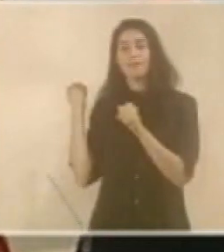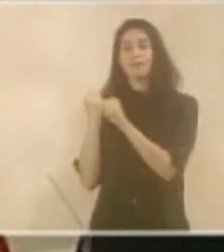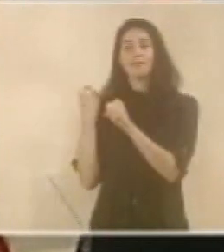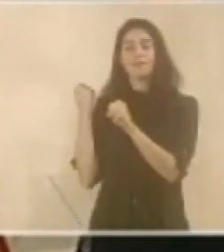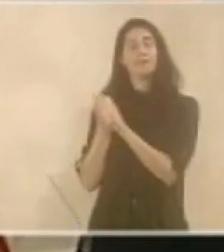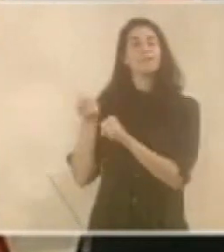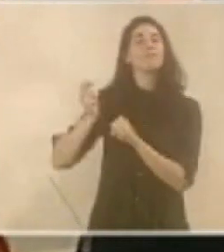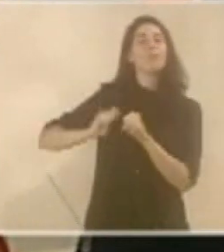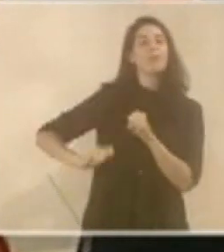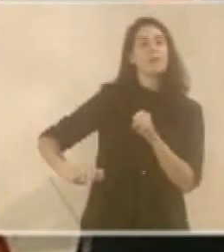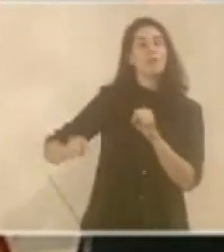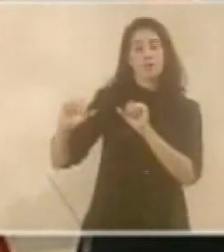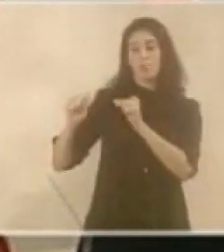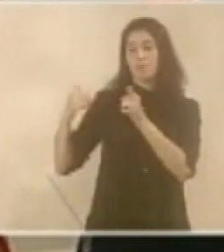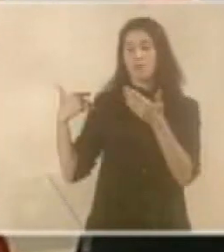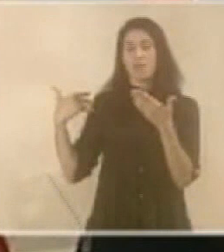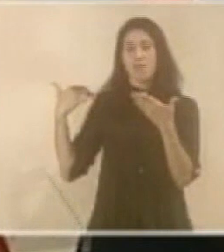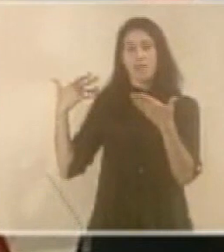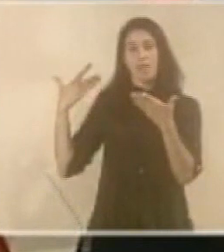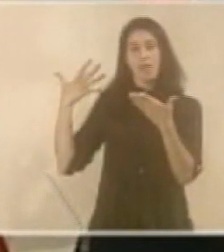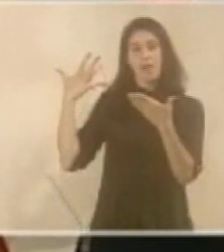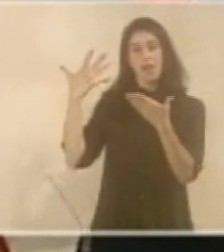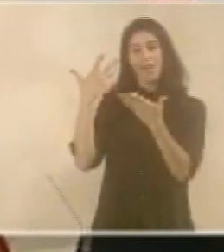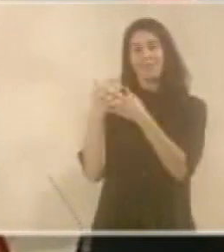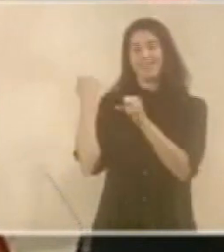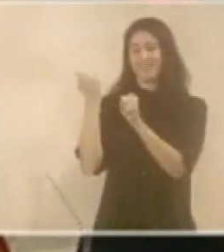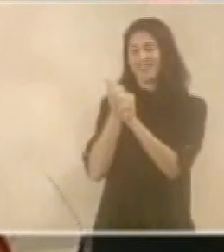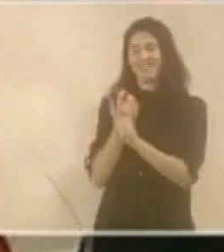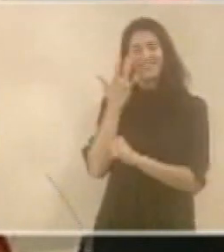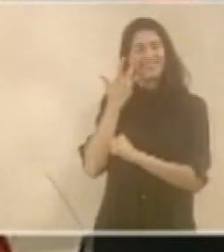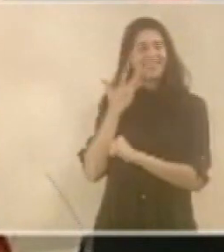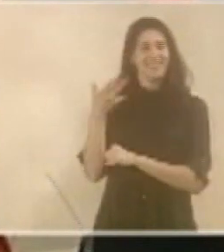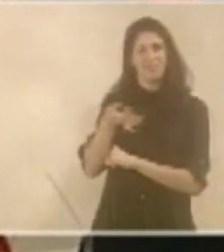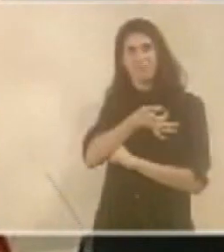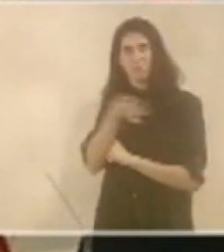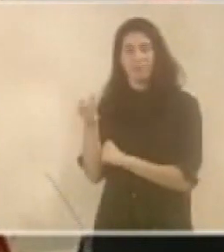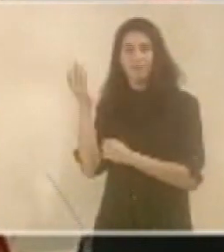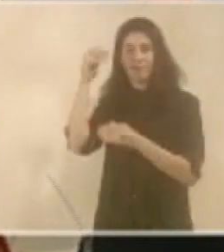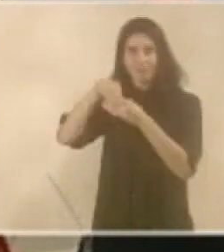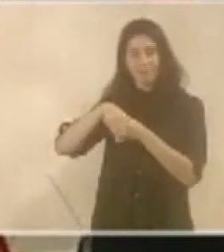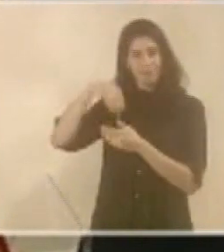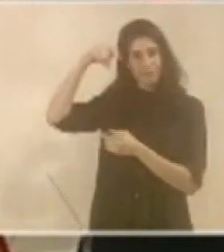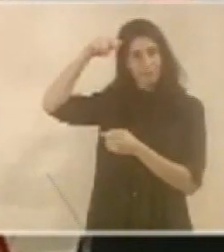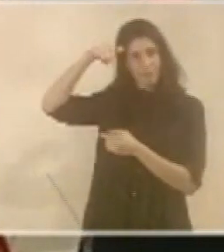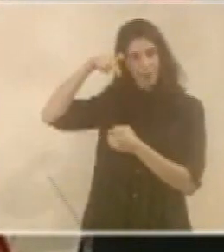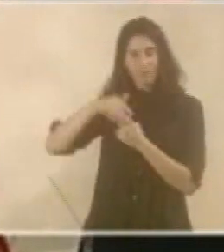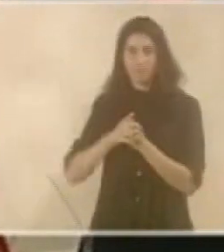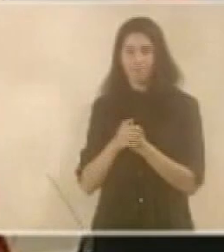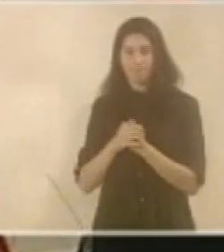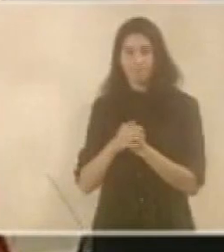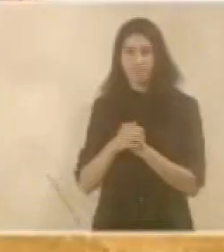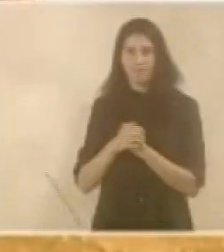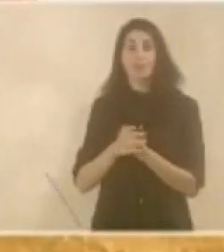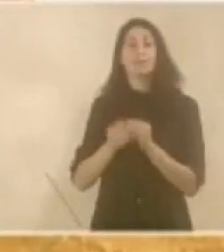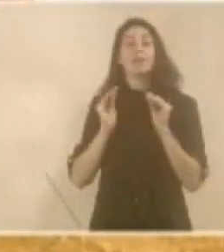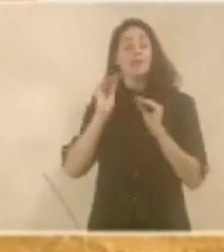vida profesional con una trayectoria impecable en las Fuerzas Armadas, destacando su etapa como subdelegado de defensa en la